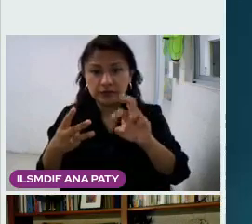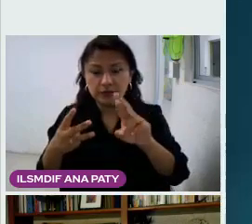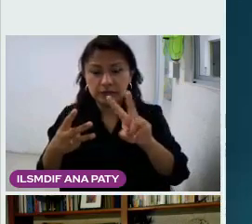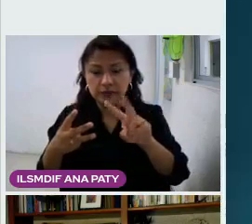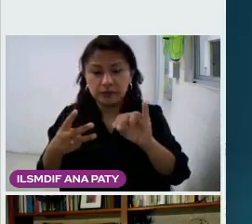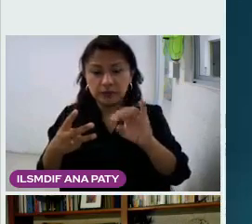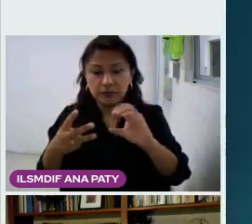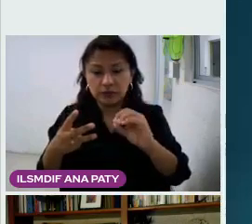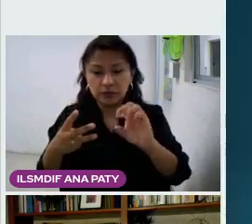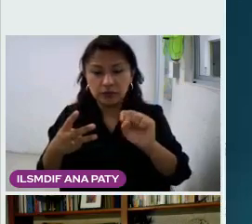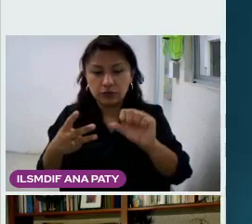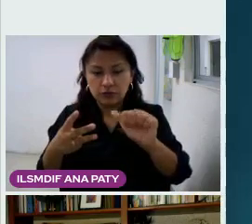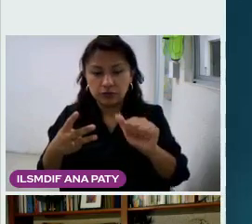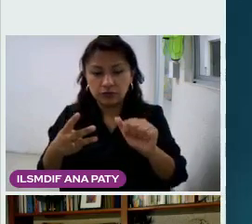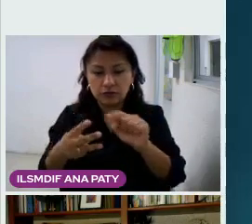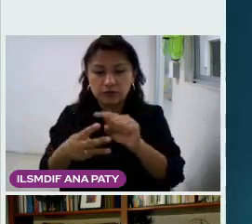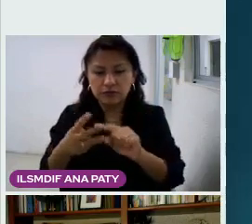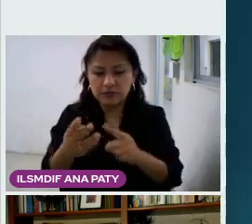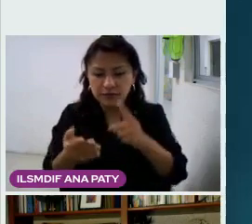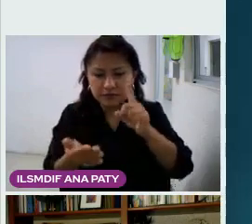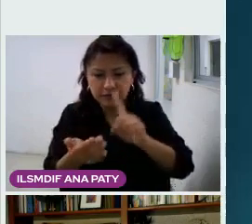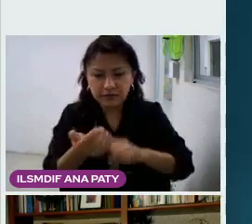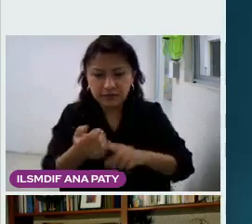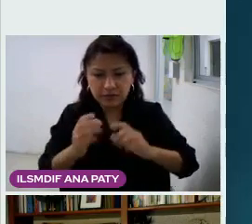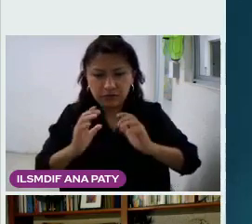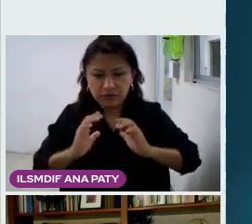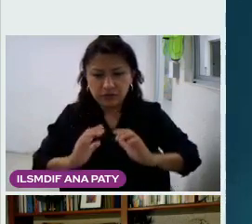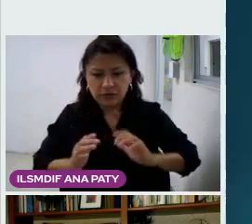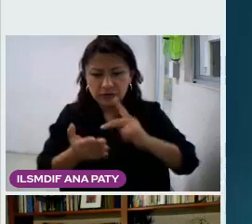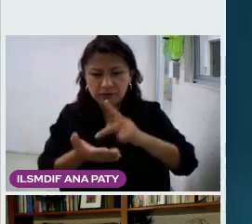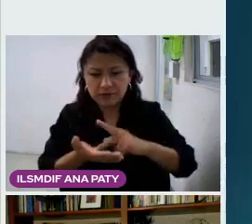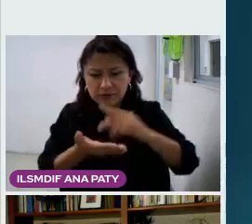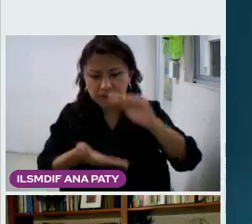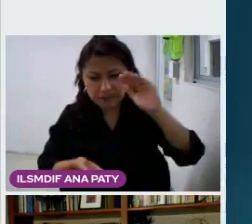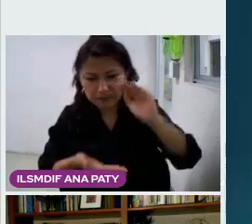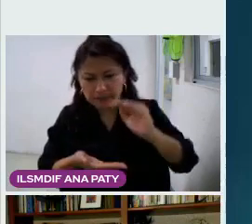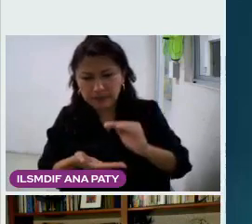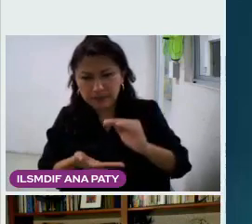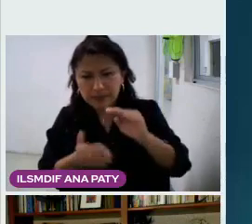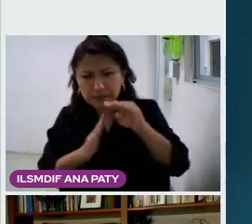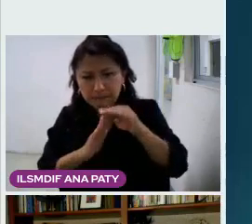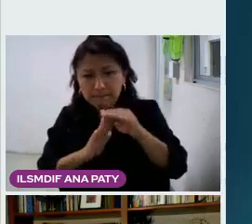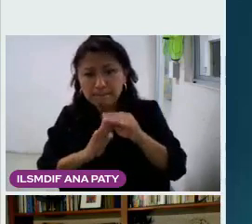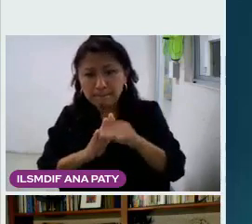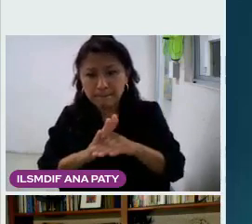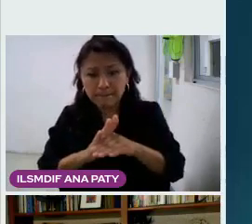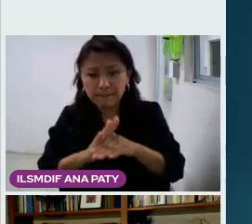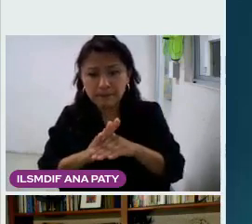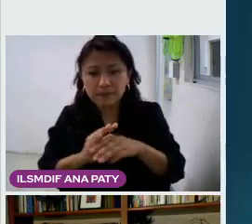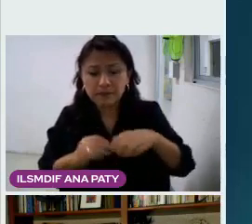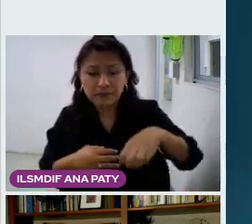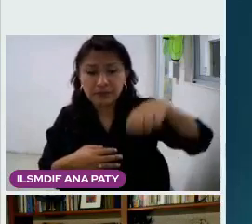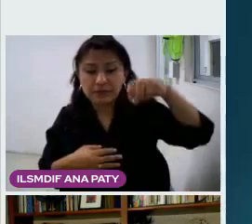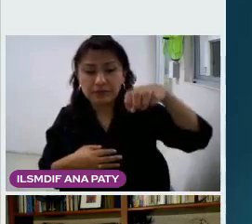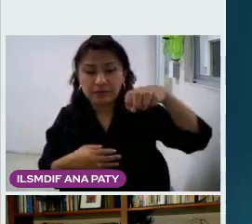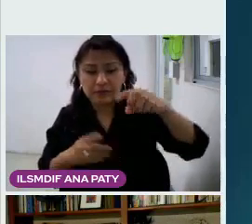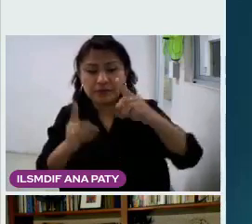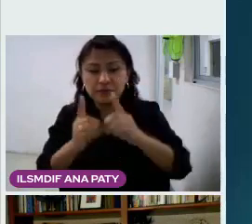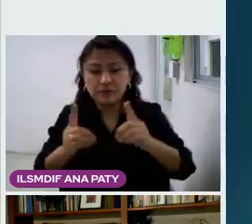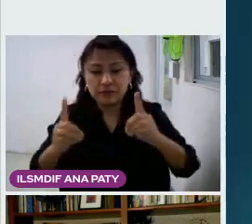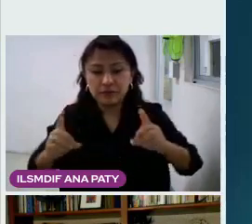organización. Entonces ahí vamos viendo una base femenina, de la fuerza femenina la ejerzan las mujeres o